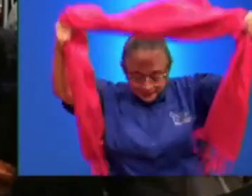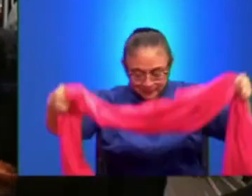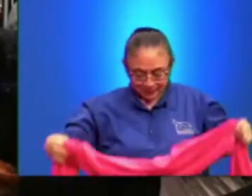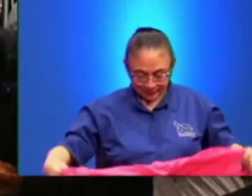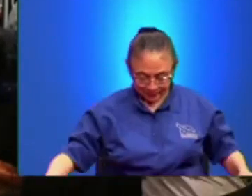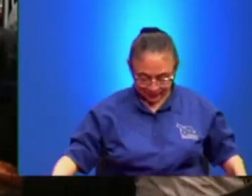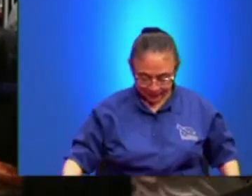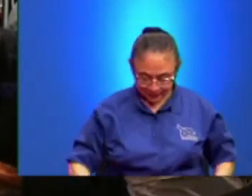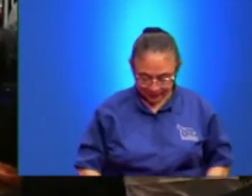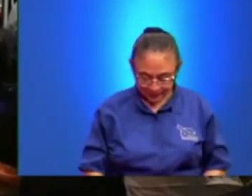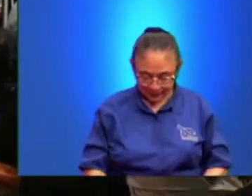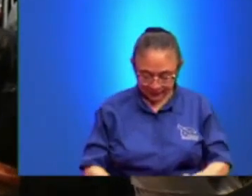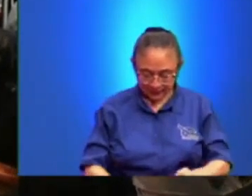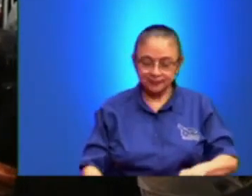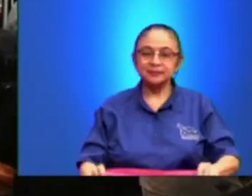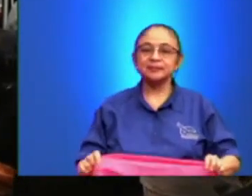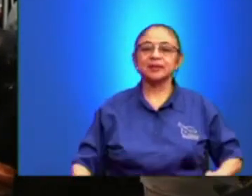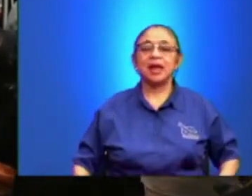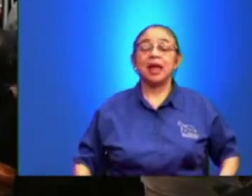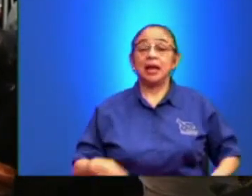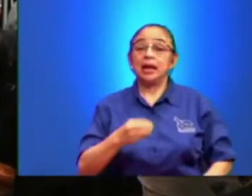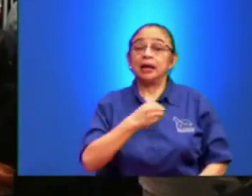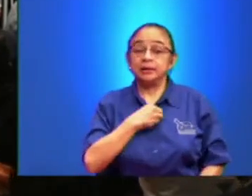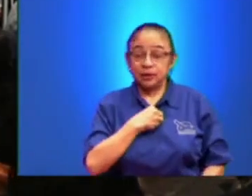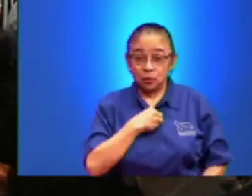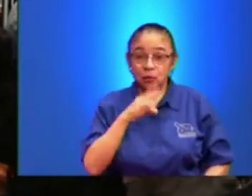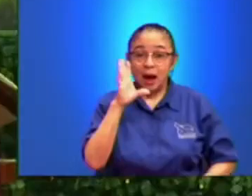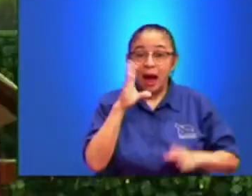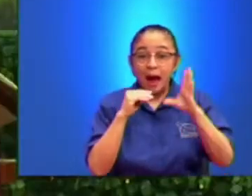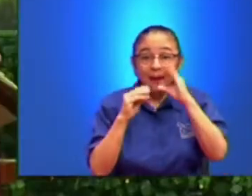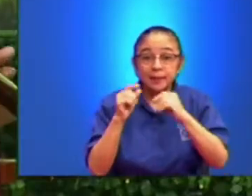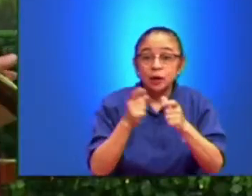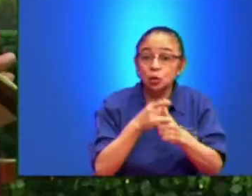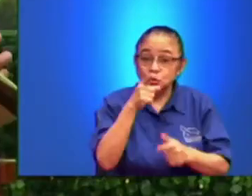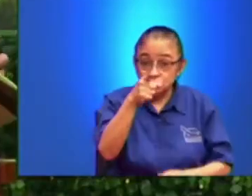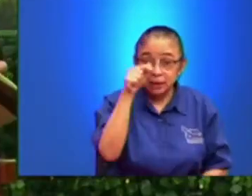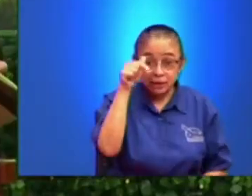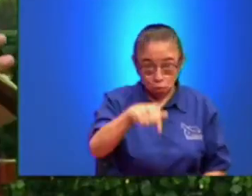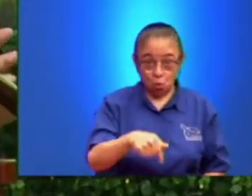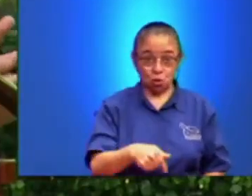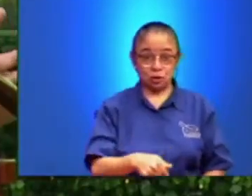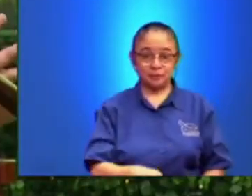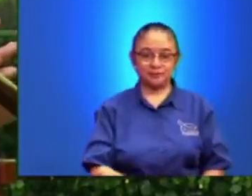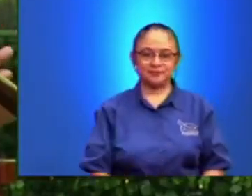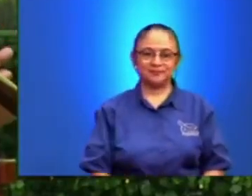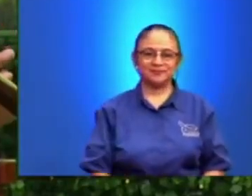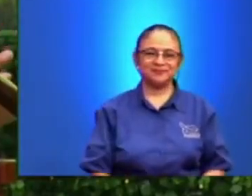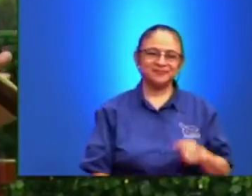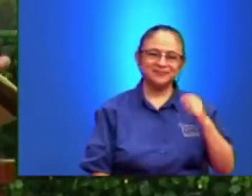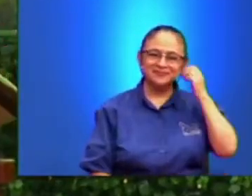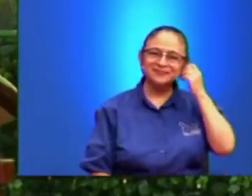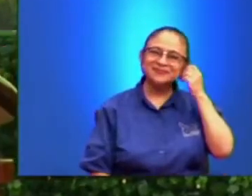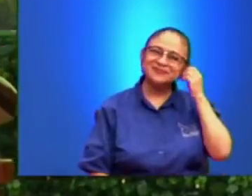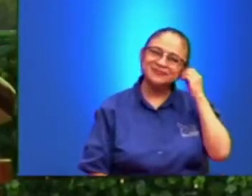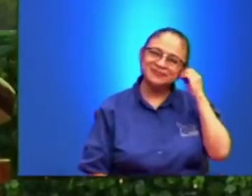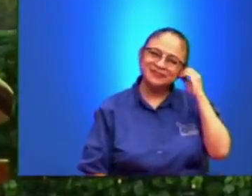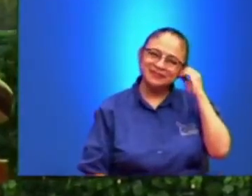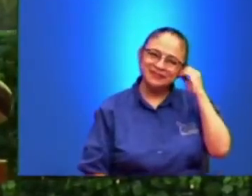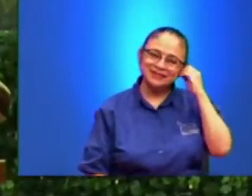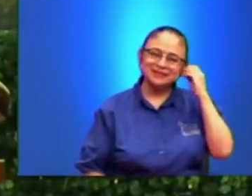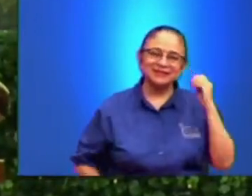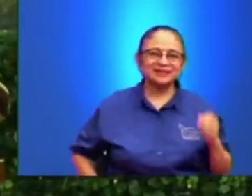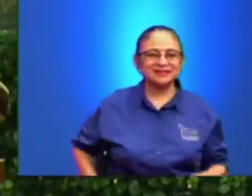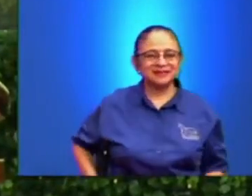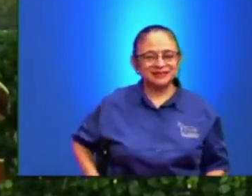bien yo quisiera conversar con ustedes hoy esta temática para variar para variar me costó